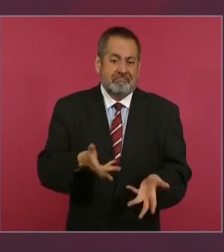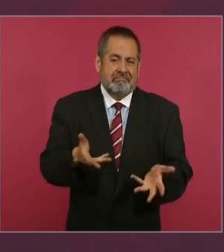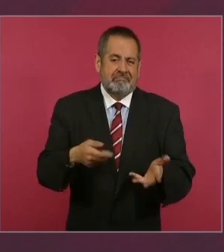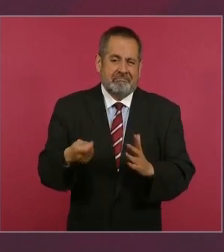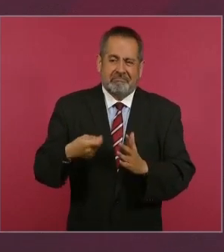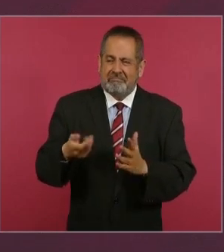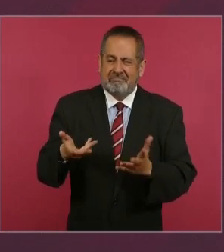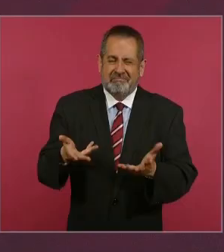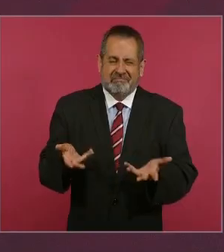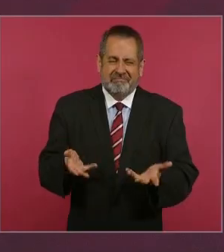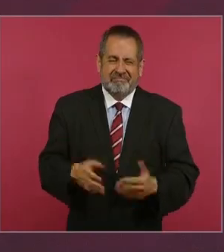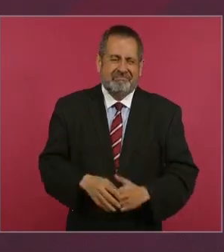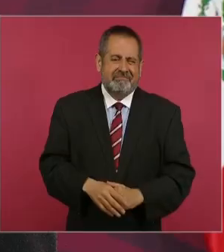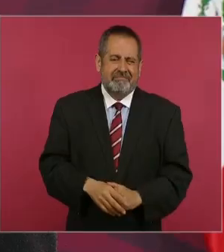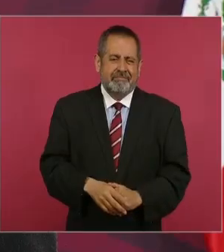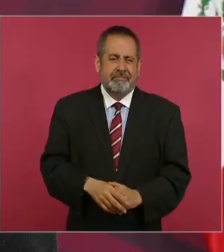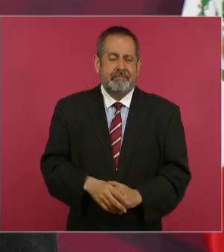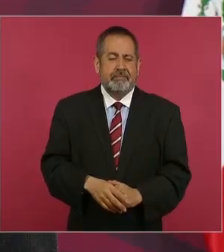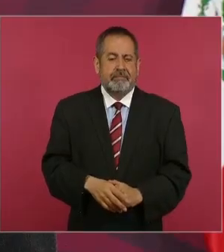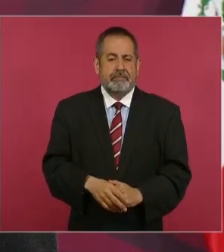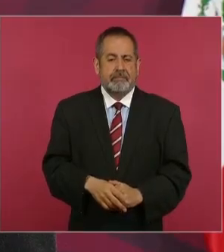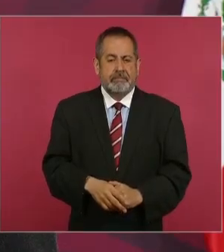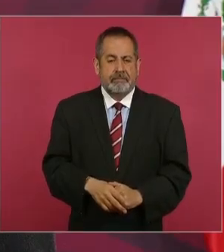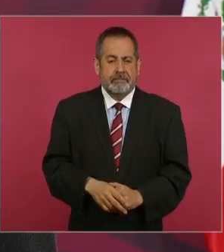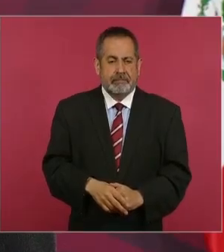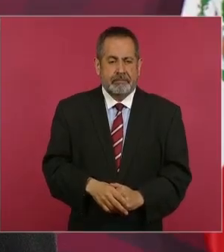pleito eh